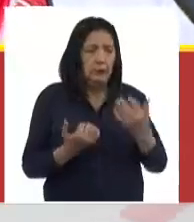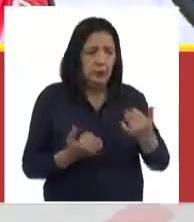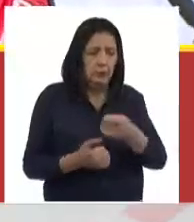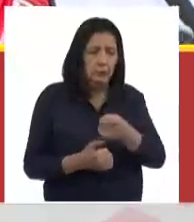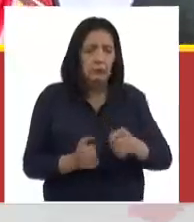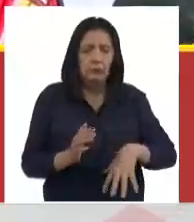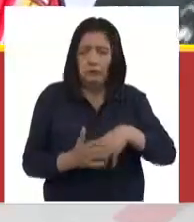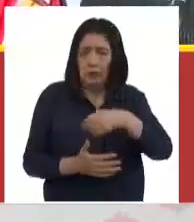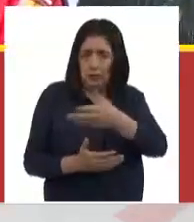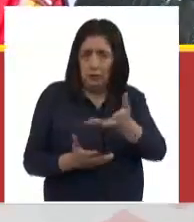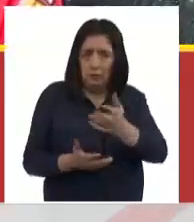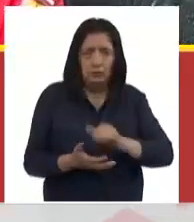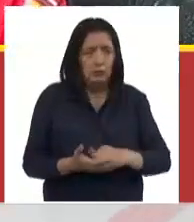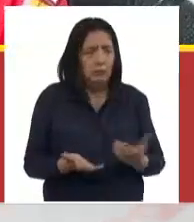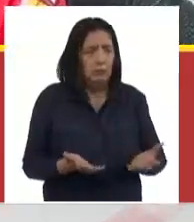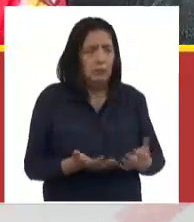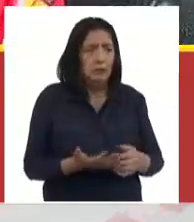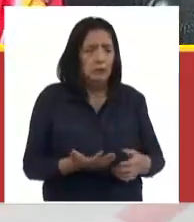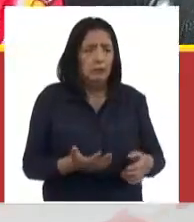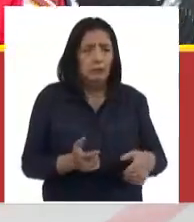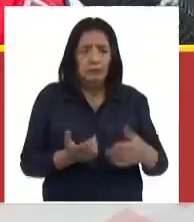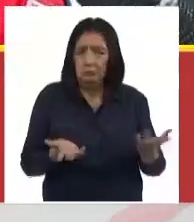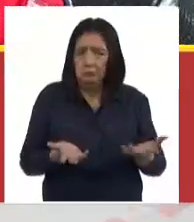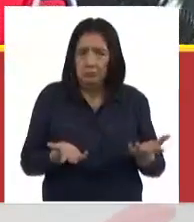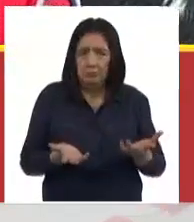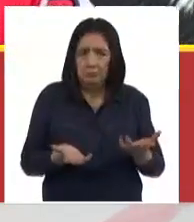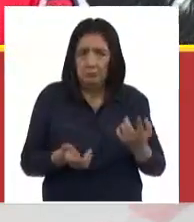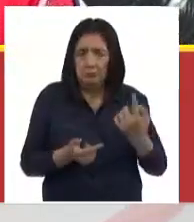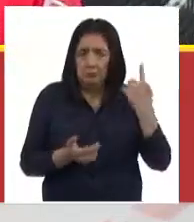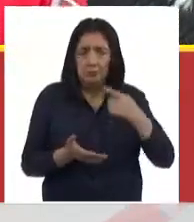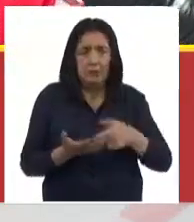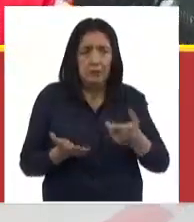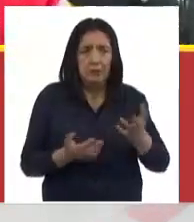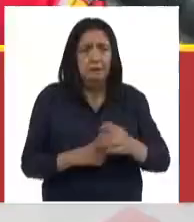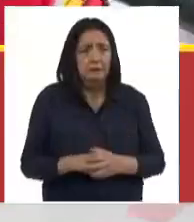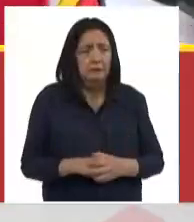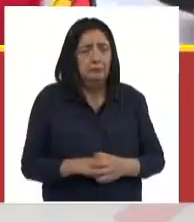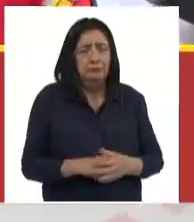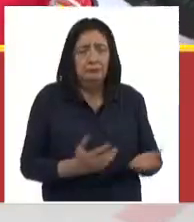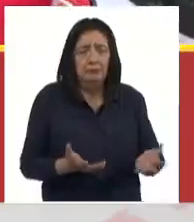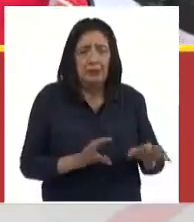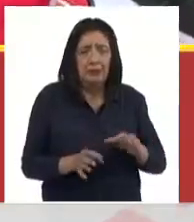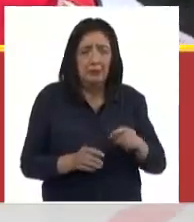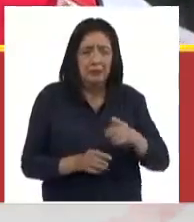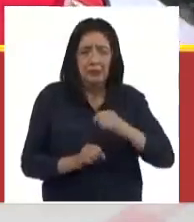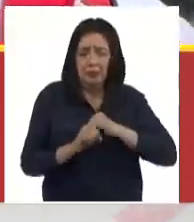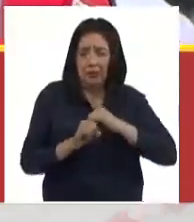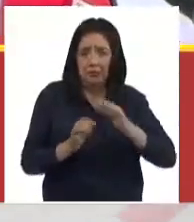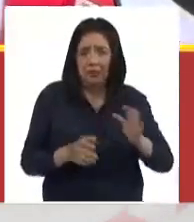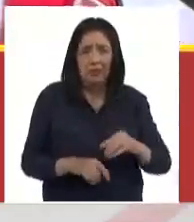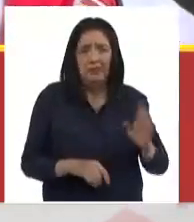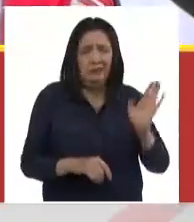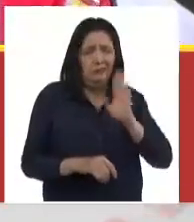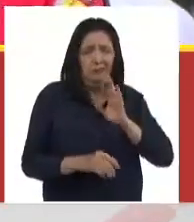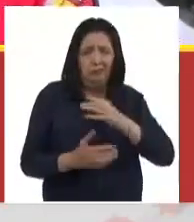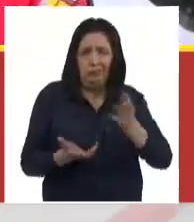día salga usted por un espacio para hacer toda esta campaña